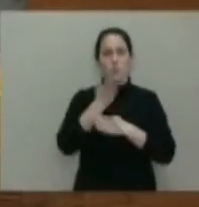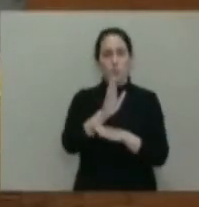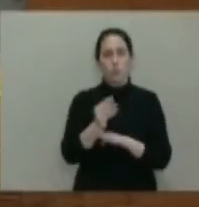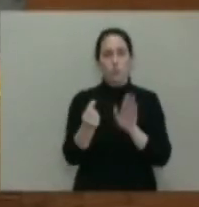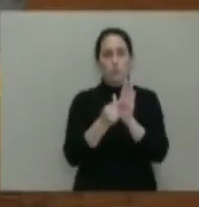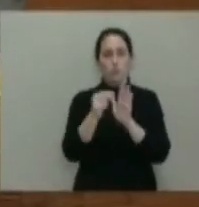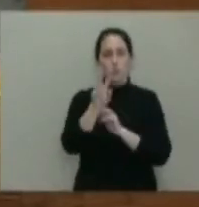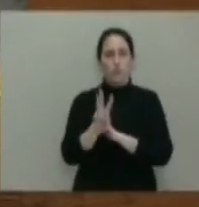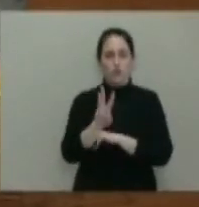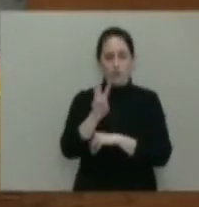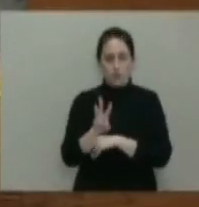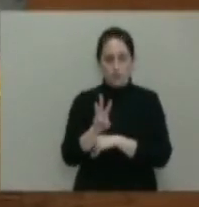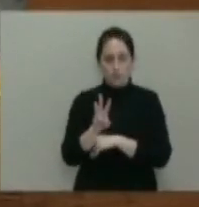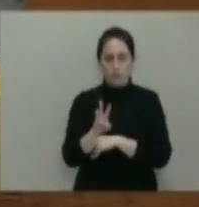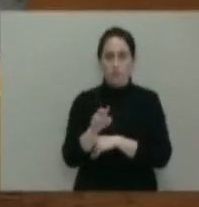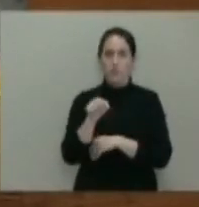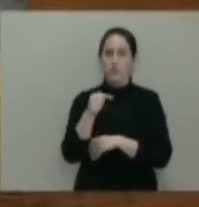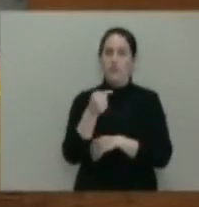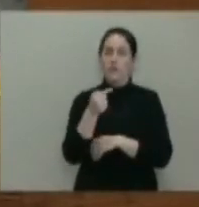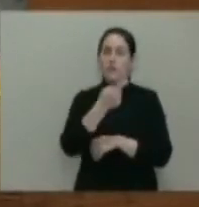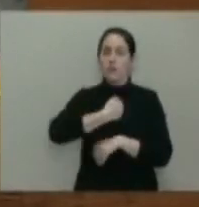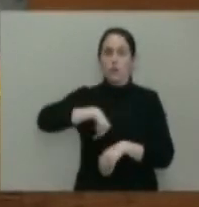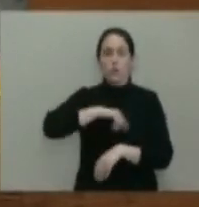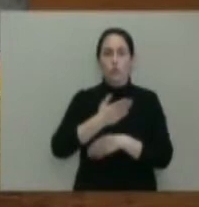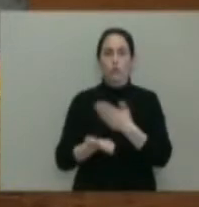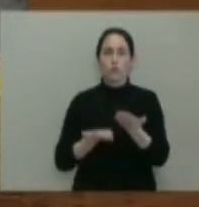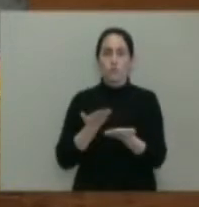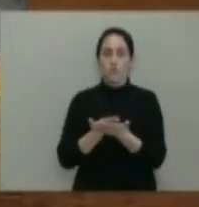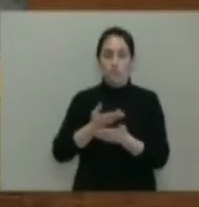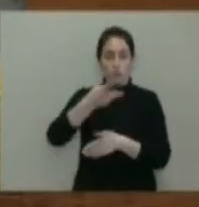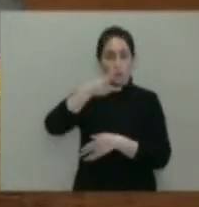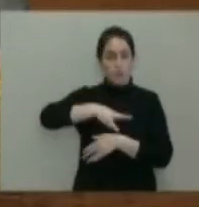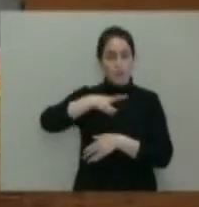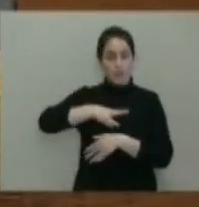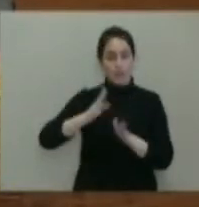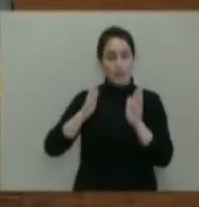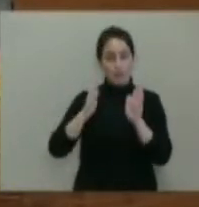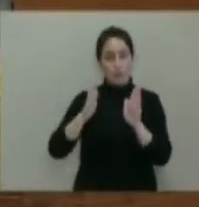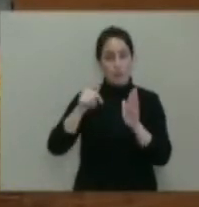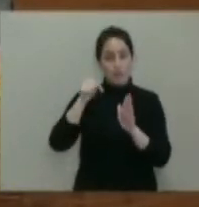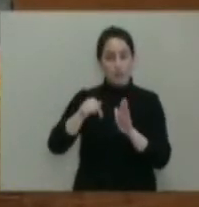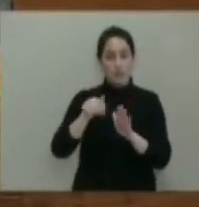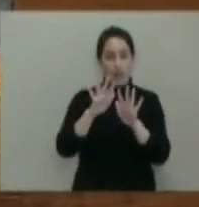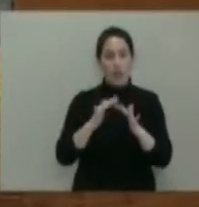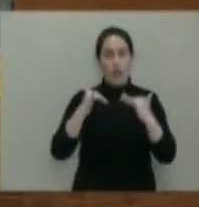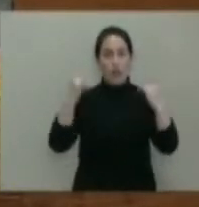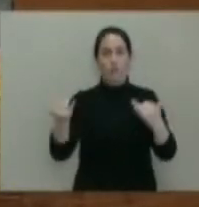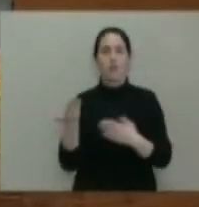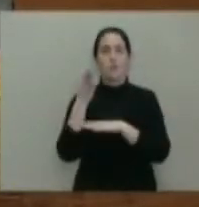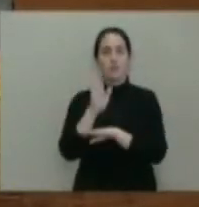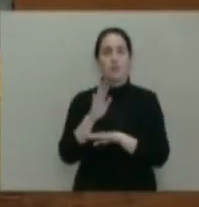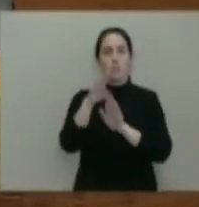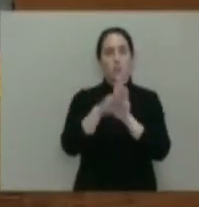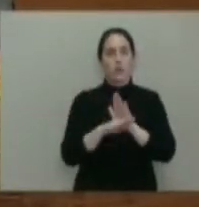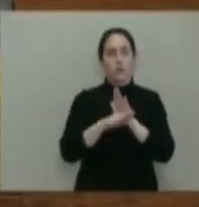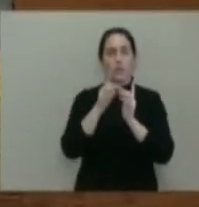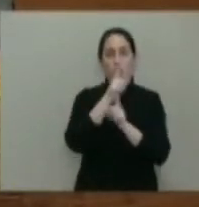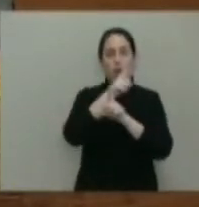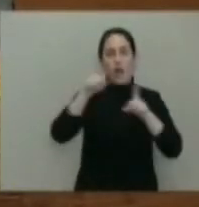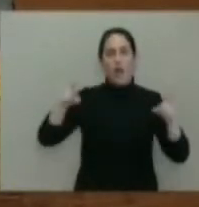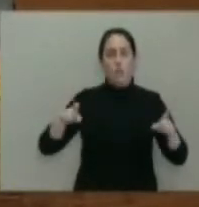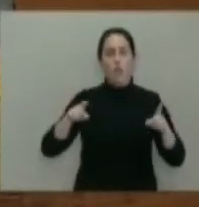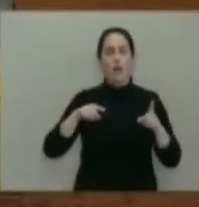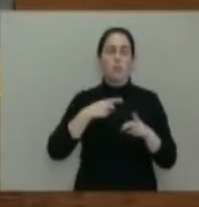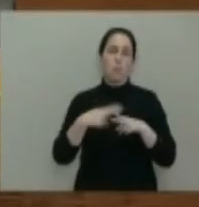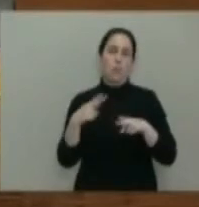punto, en la que pedimos que en el plazo de 3 meses y ante esta Cámara se presente la programación anual de las políticas activas de empleo del Principado